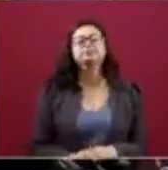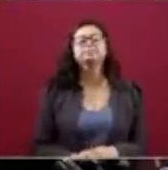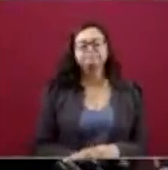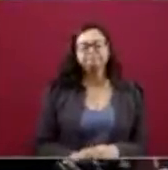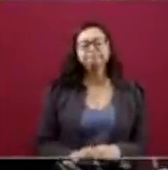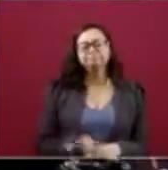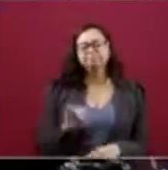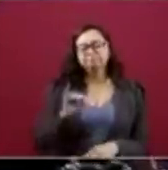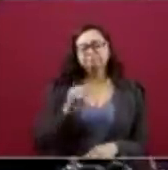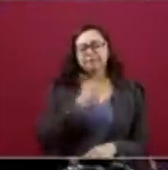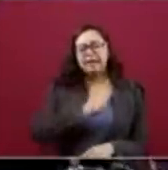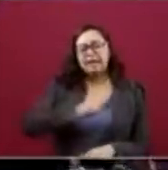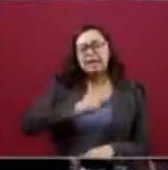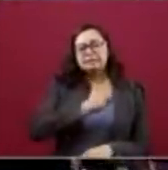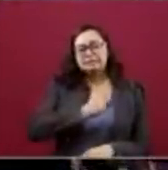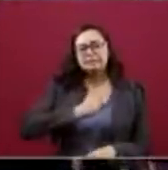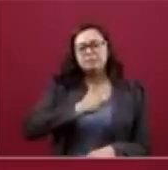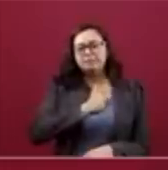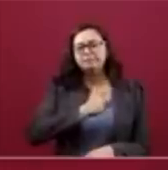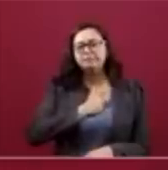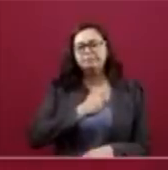hay mucha